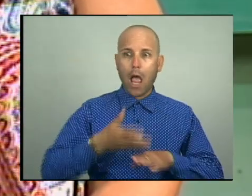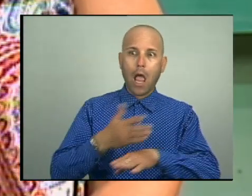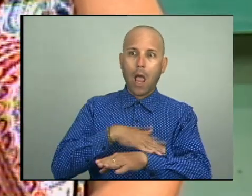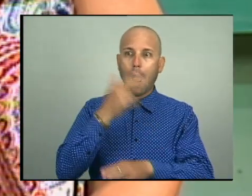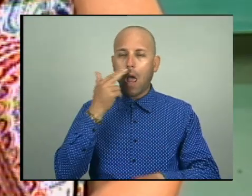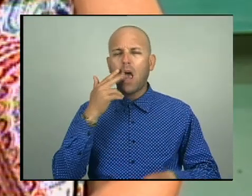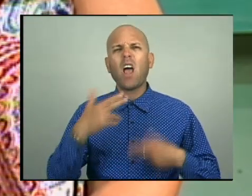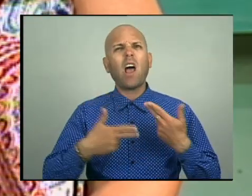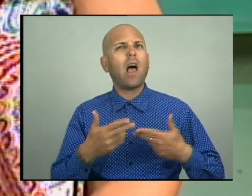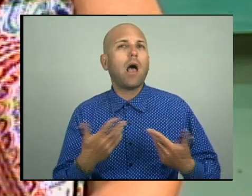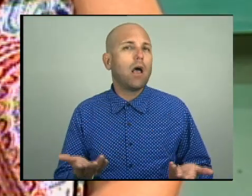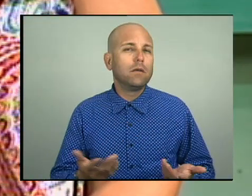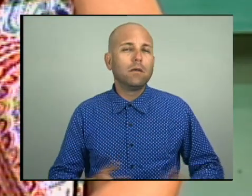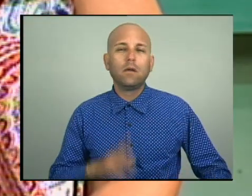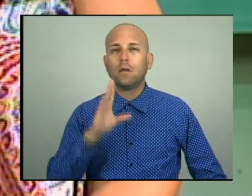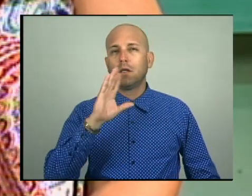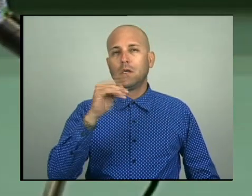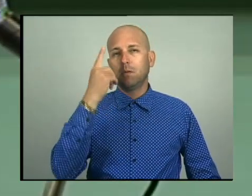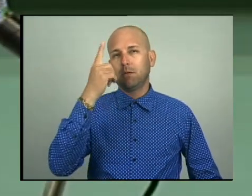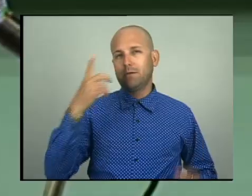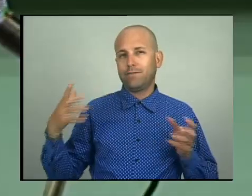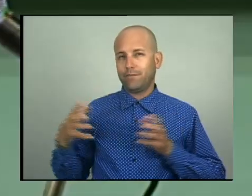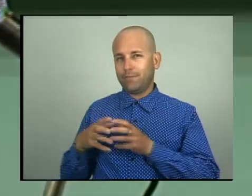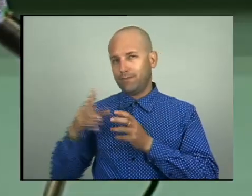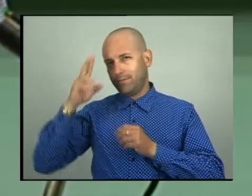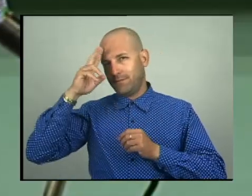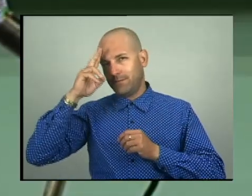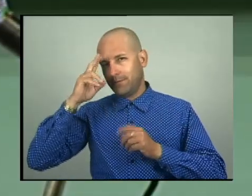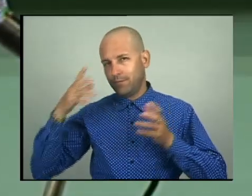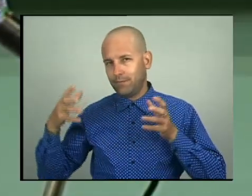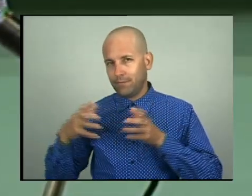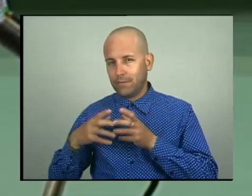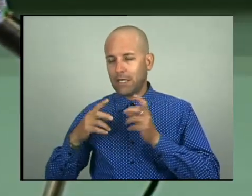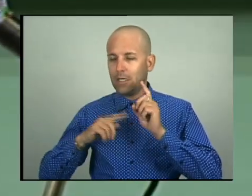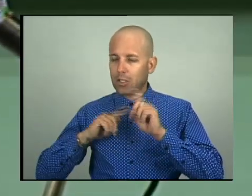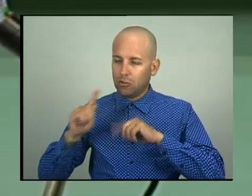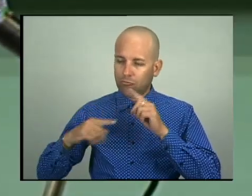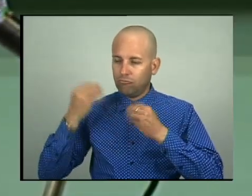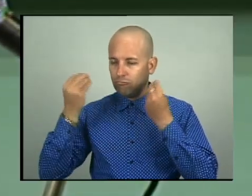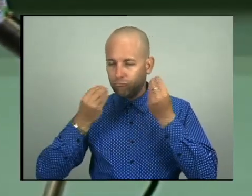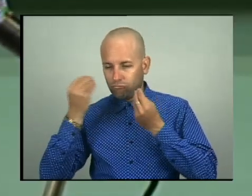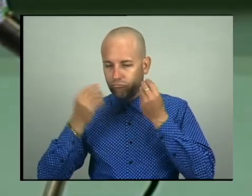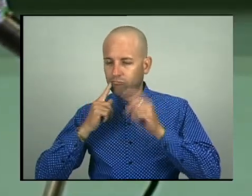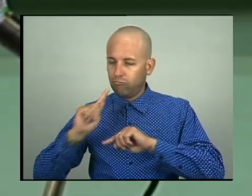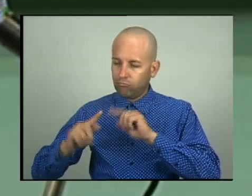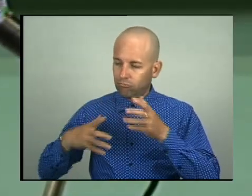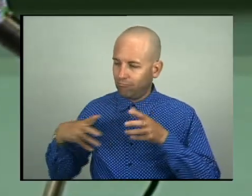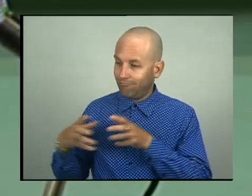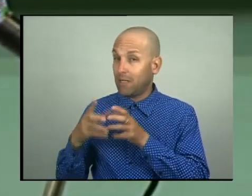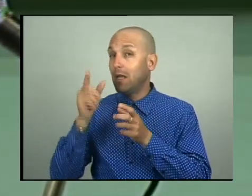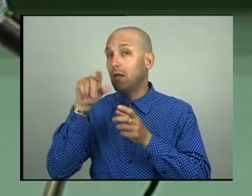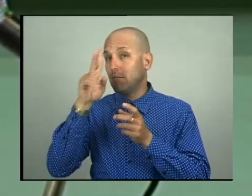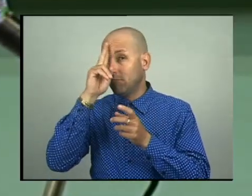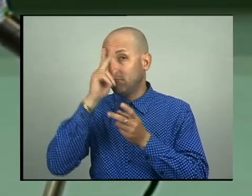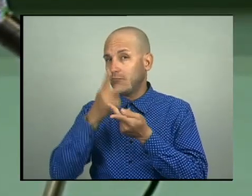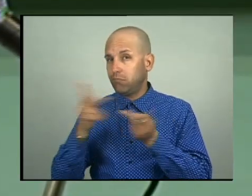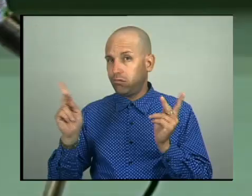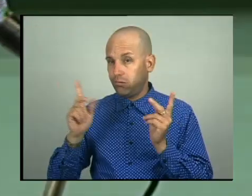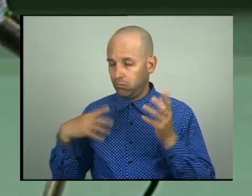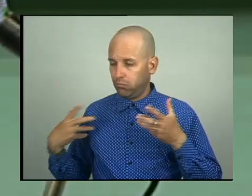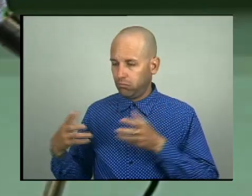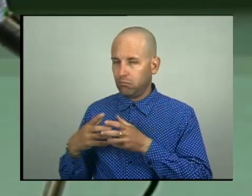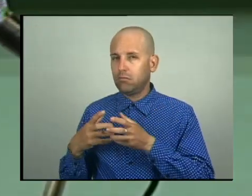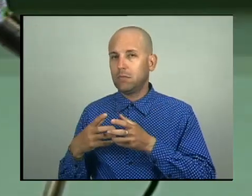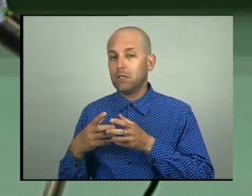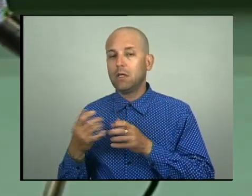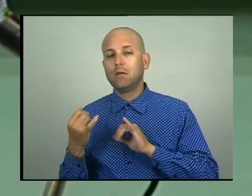lo que se hace es el consejo cardiogenético, que es un consejo que se hace conjuntamente con genética, en que se le explica el